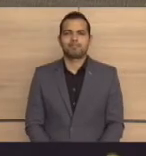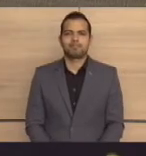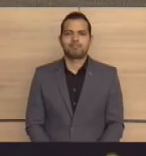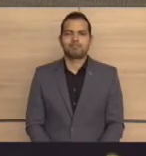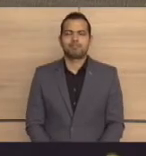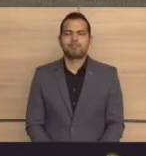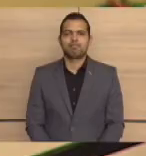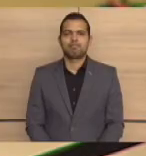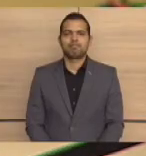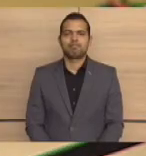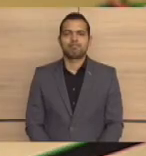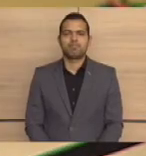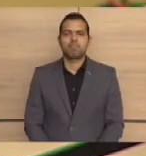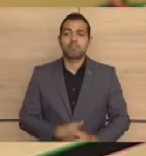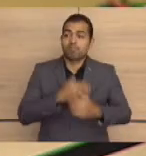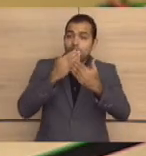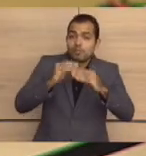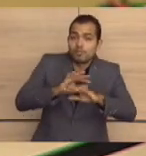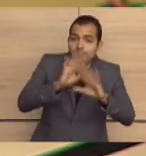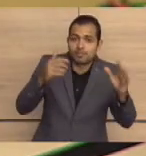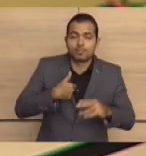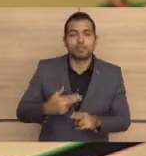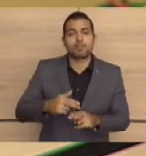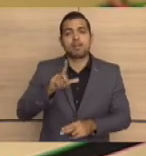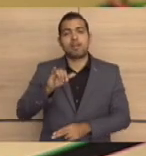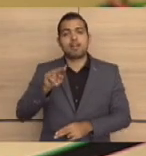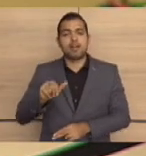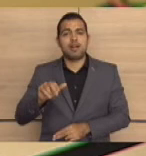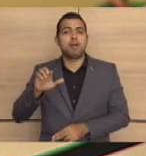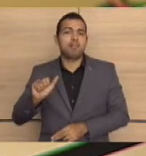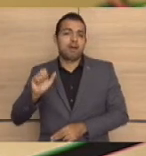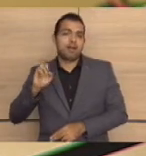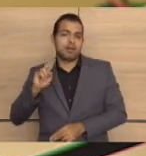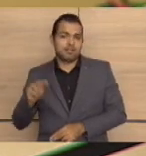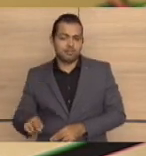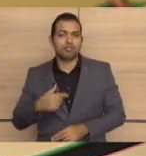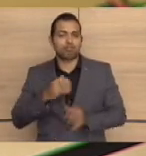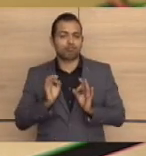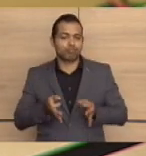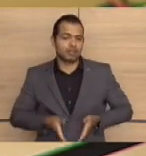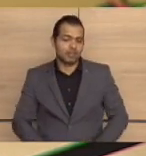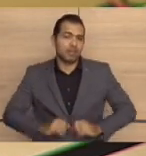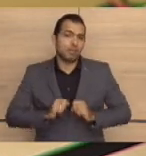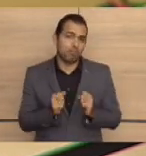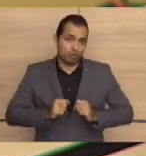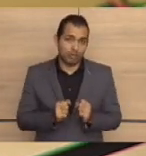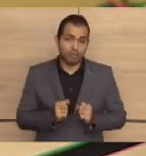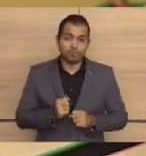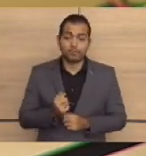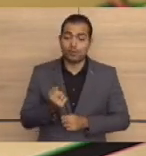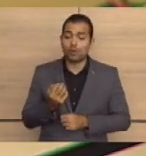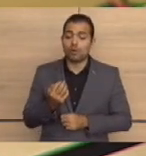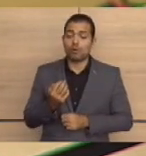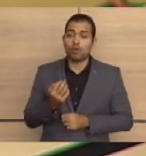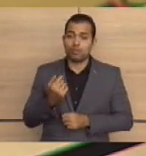Bueno, buenos días a todos. Mi nombre es Lina María Páez. Yo soy bogotana, pero hace 4 años he tenido la fortuna de conocer